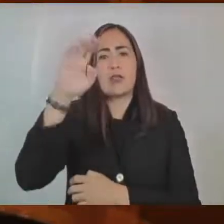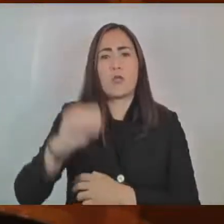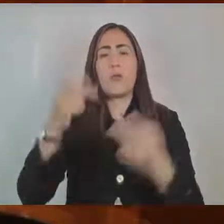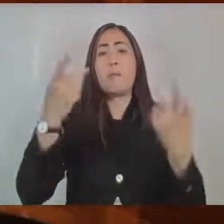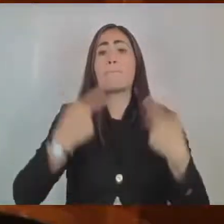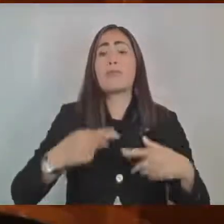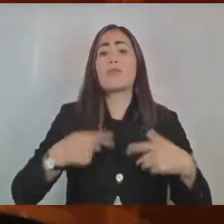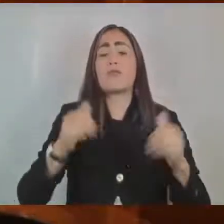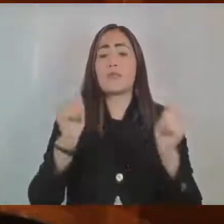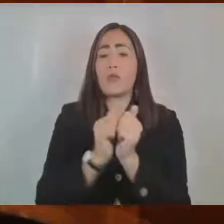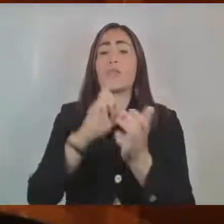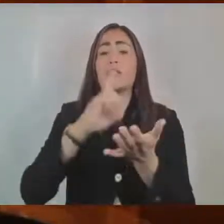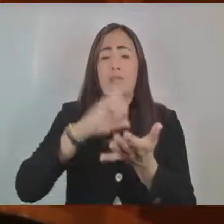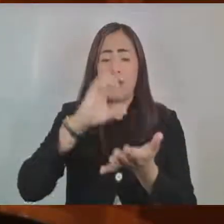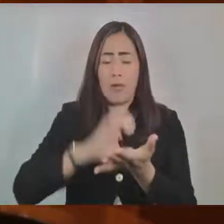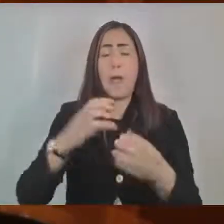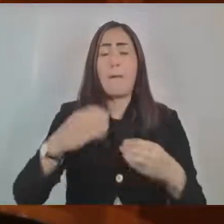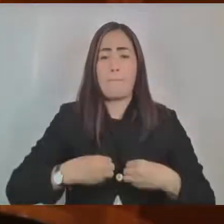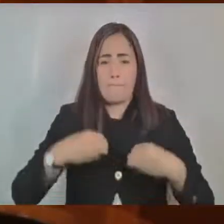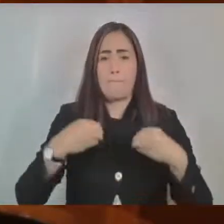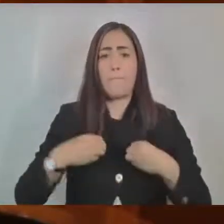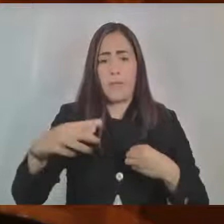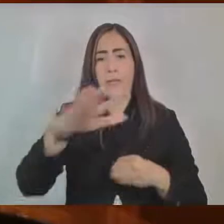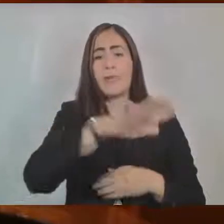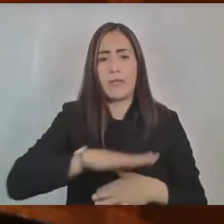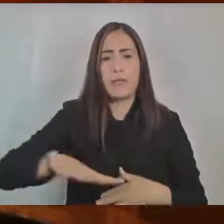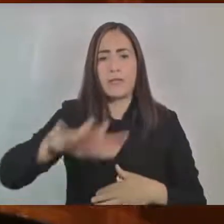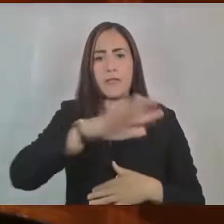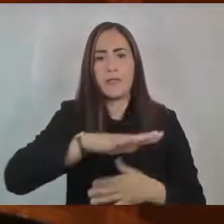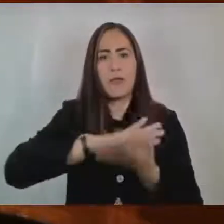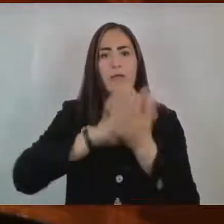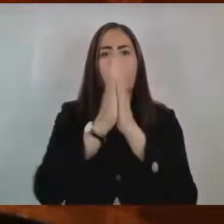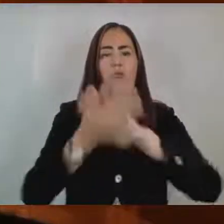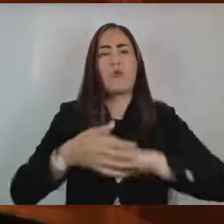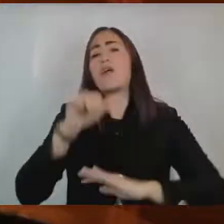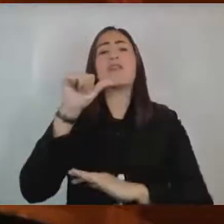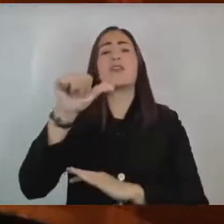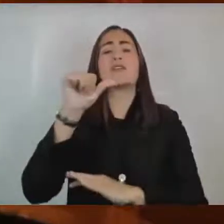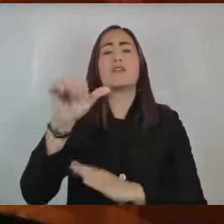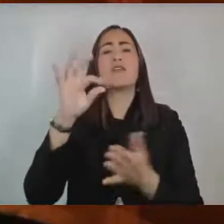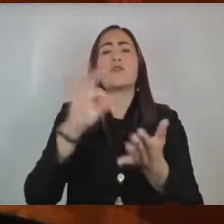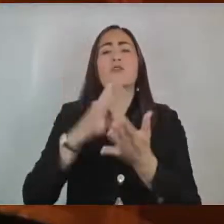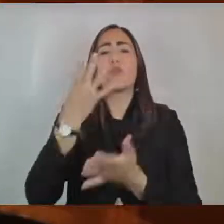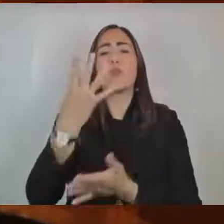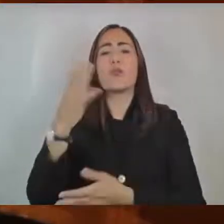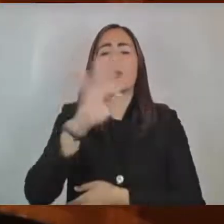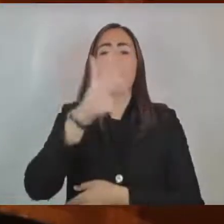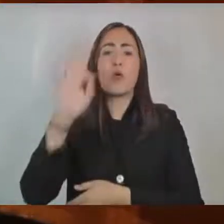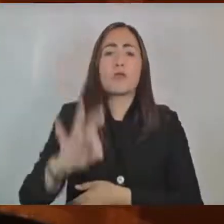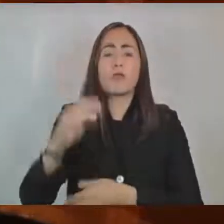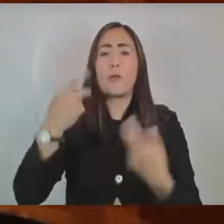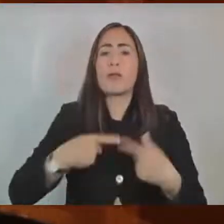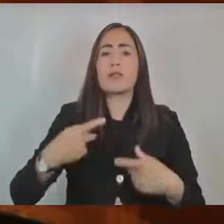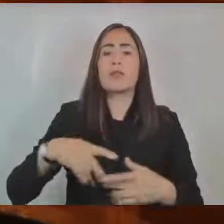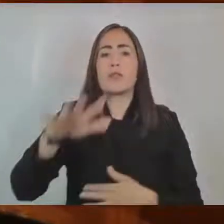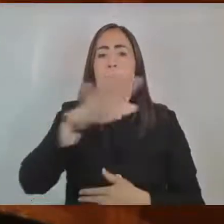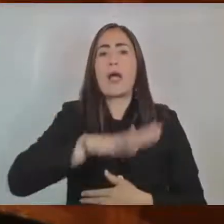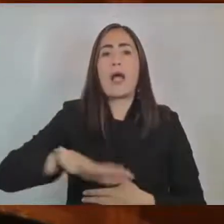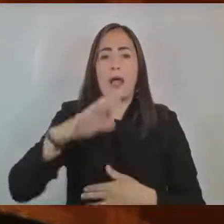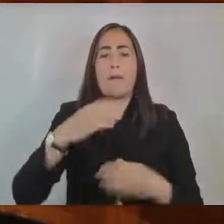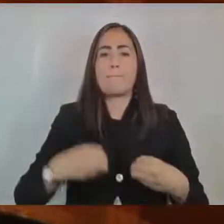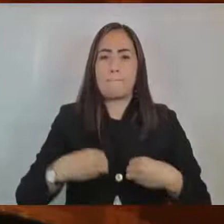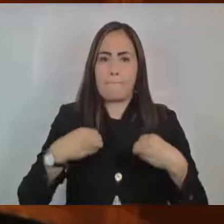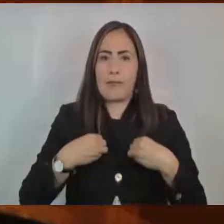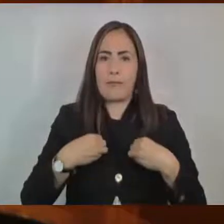2.786.679 personas con discapacidad, lo cual equivale al 16.4% de la población